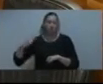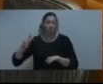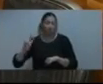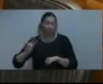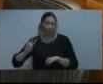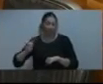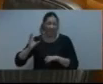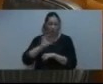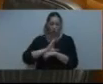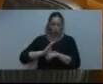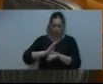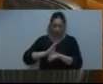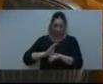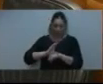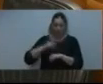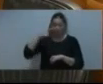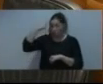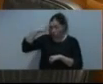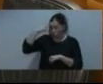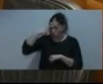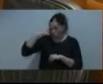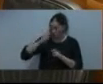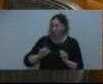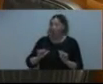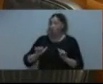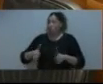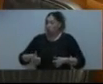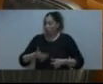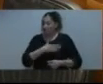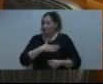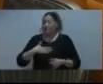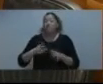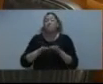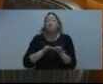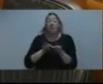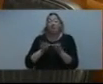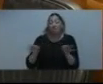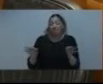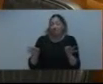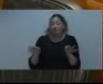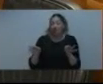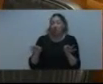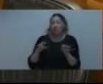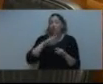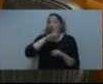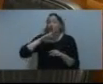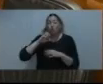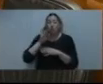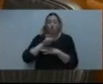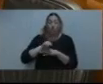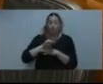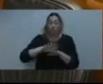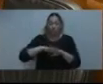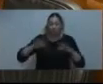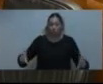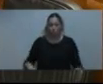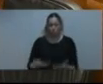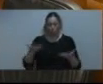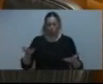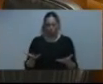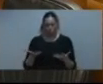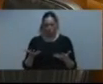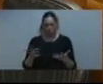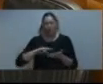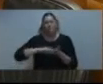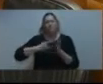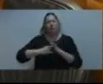y que, como no puede ser de otra manera, pues contempla medidas relativas a la conservación y promoción. No hablo de plan